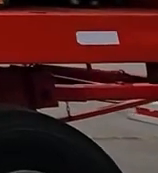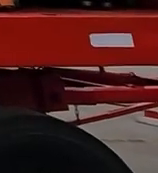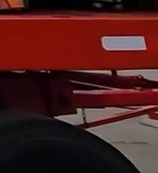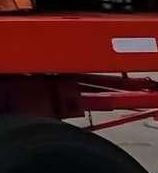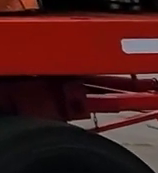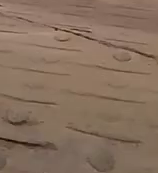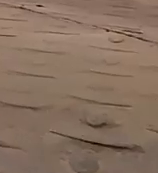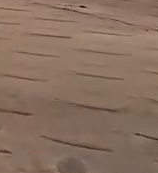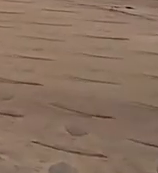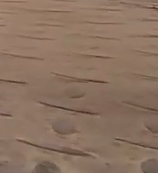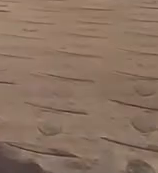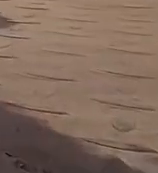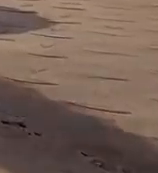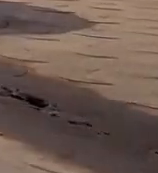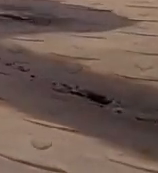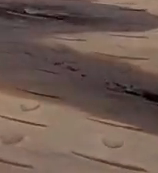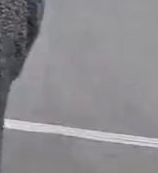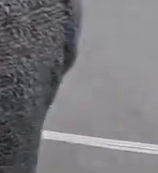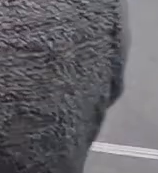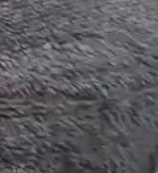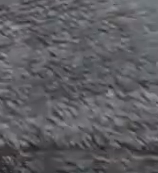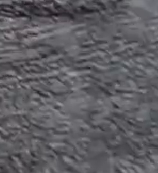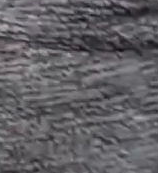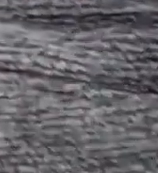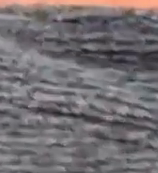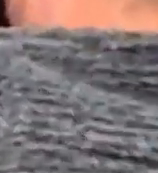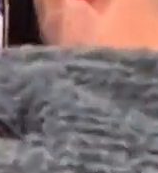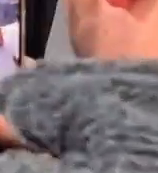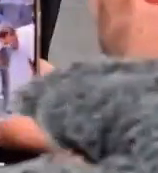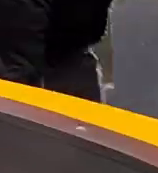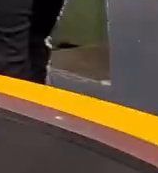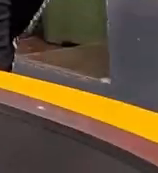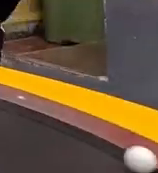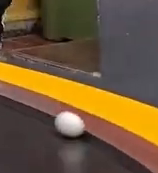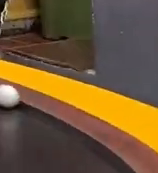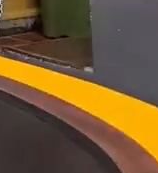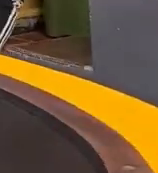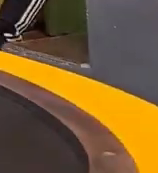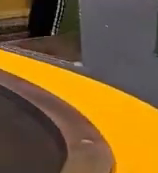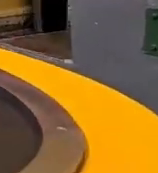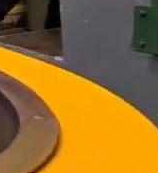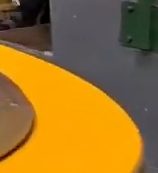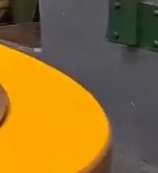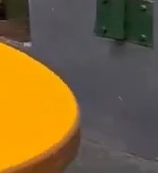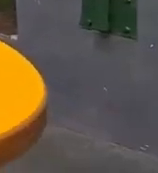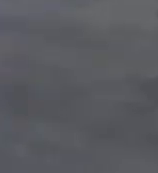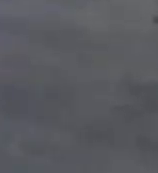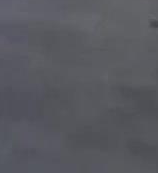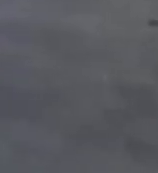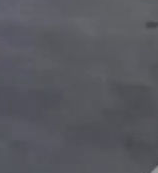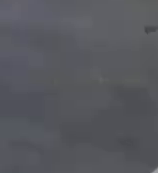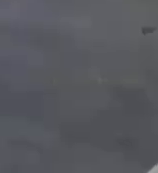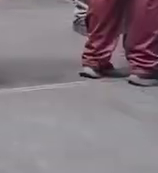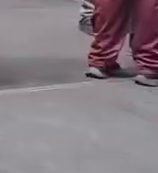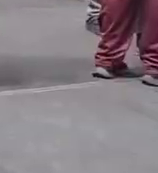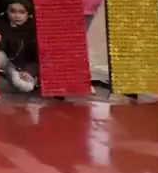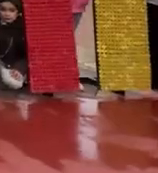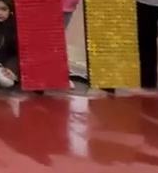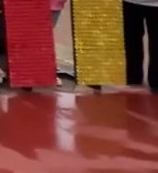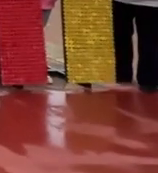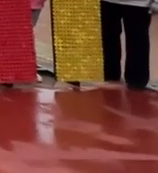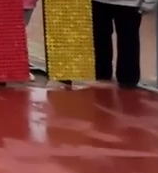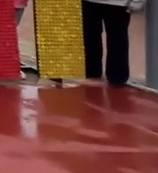tiene la muestra viajera Astro itinerante un viaje por el sistema solar la cual extiende las acciones del programa a